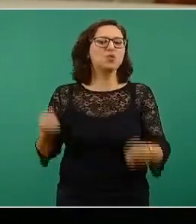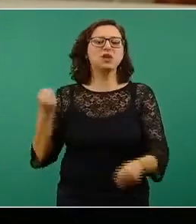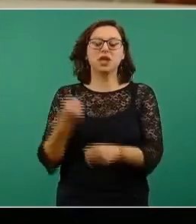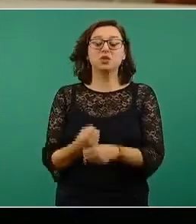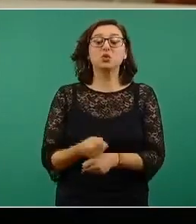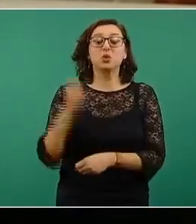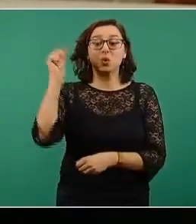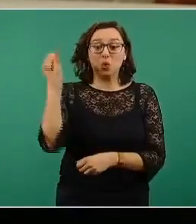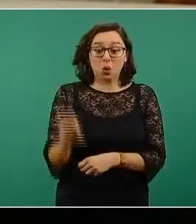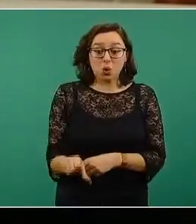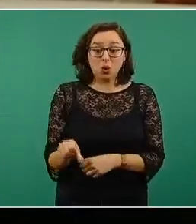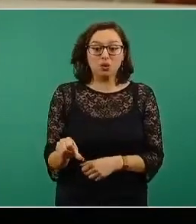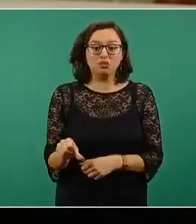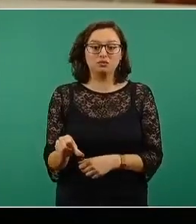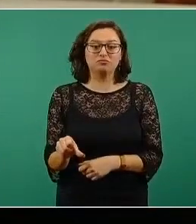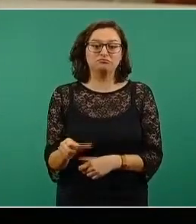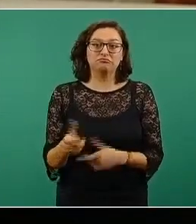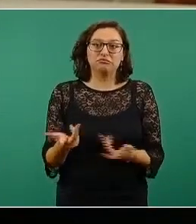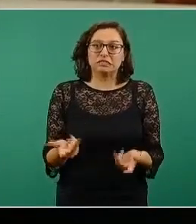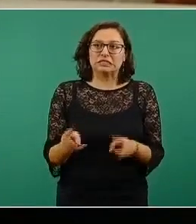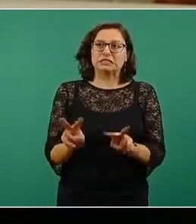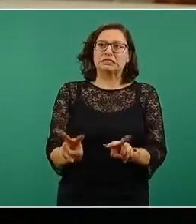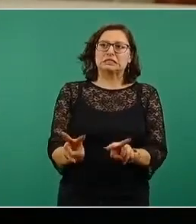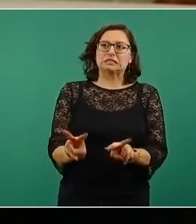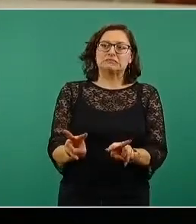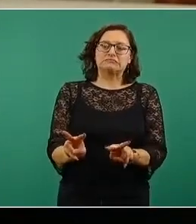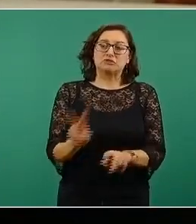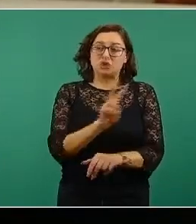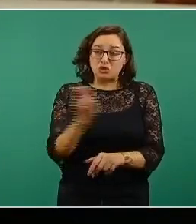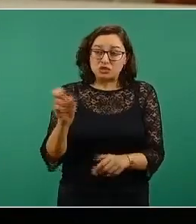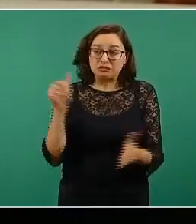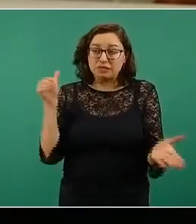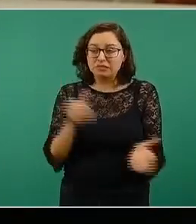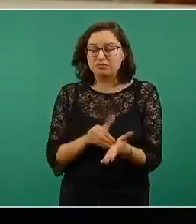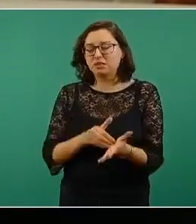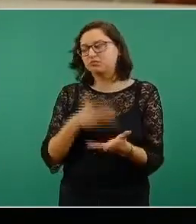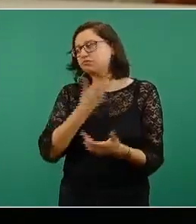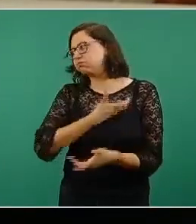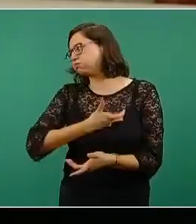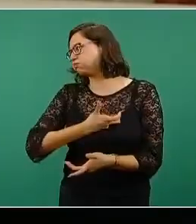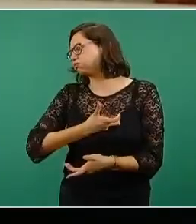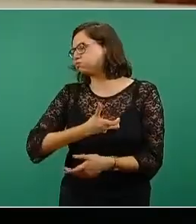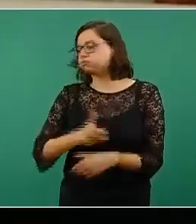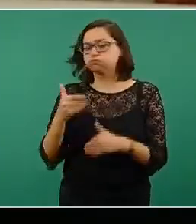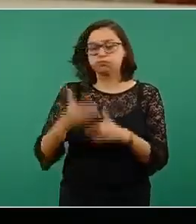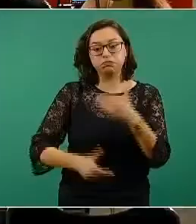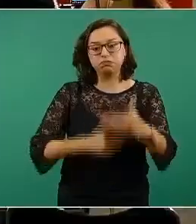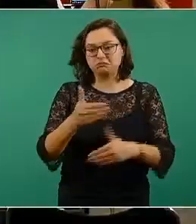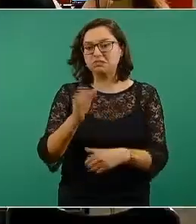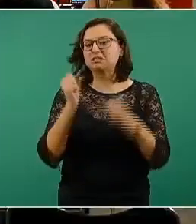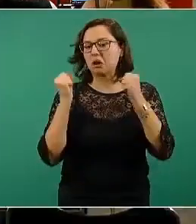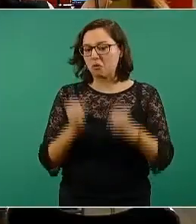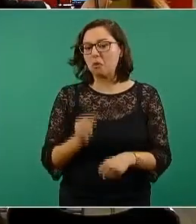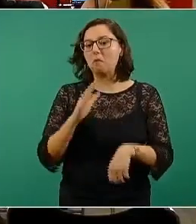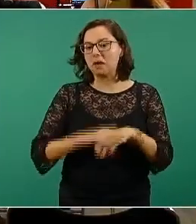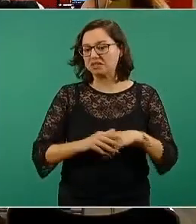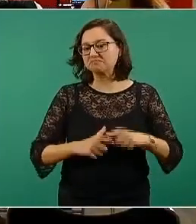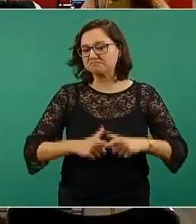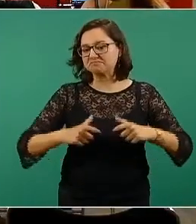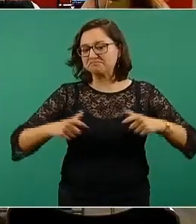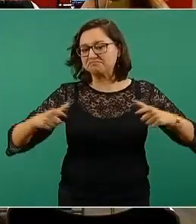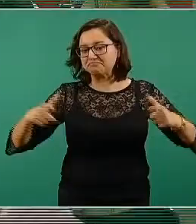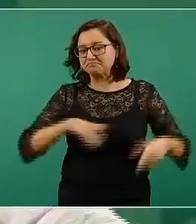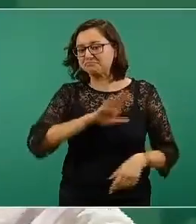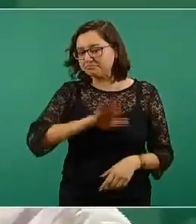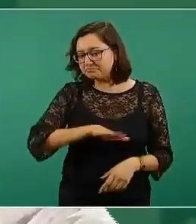hoy que se llega a esta cifra que no quisiéramos que siguiera aumentando, pero va a seguir. ¿Qué es lo Gracias. Sí, qué